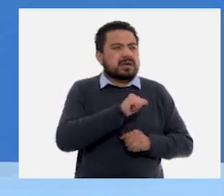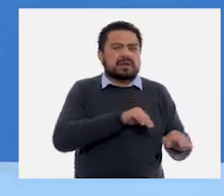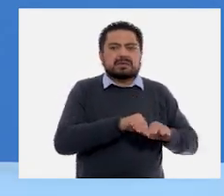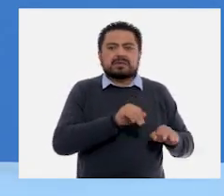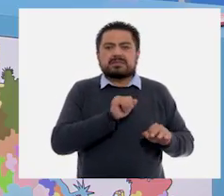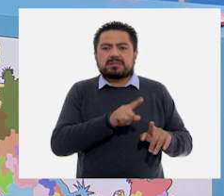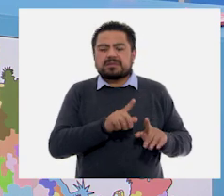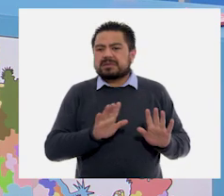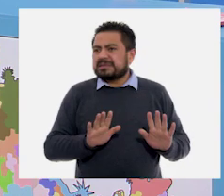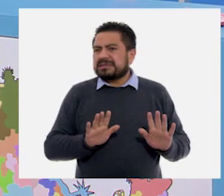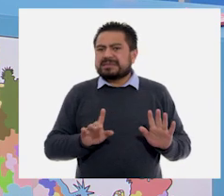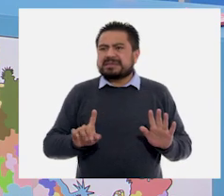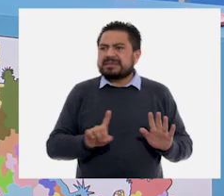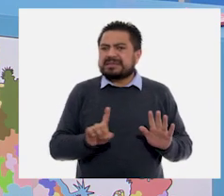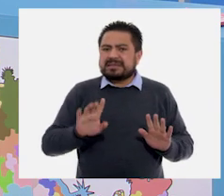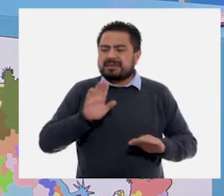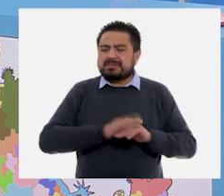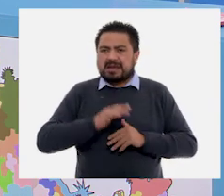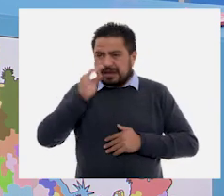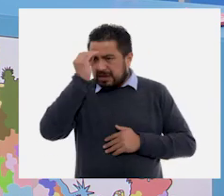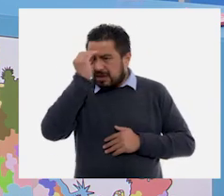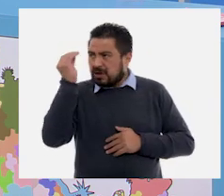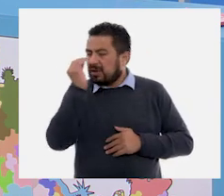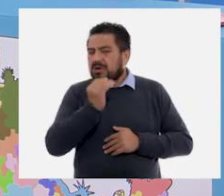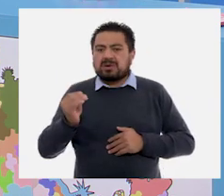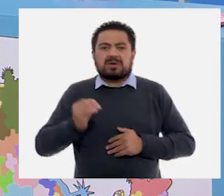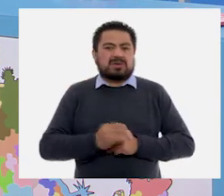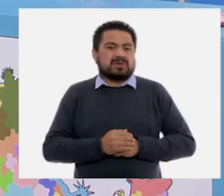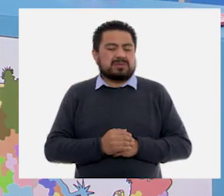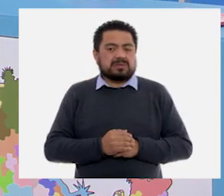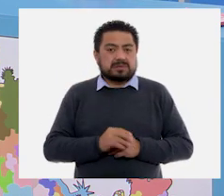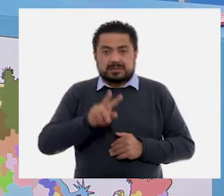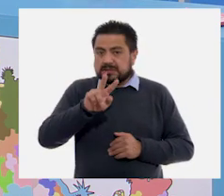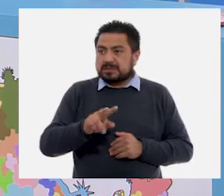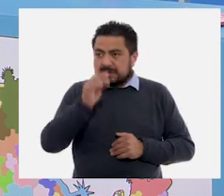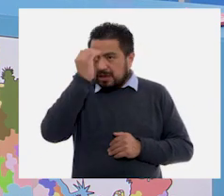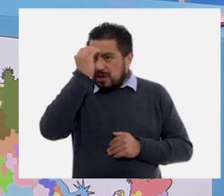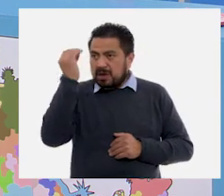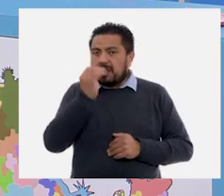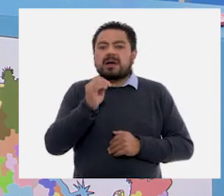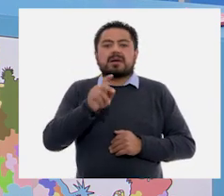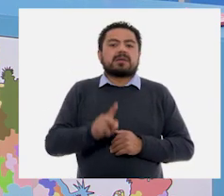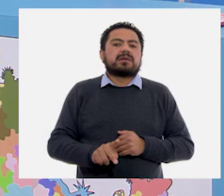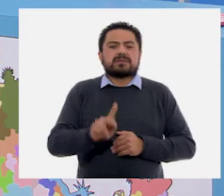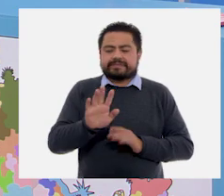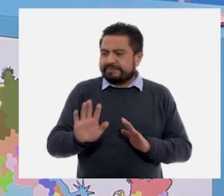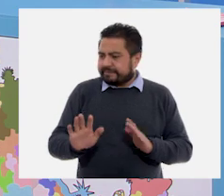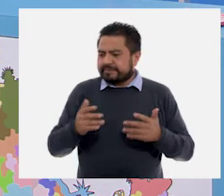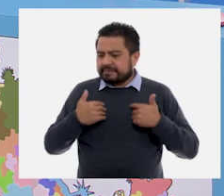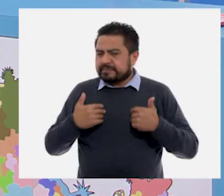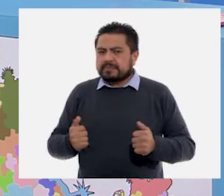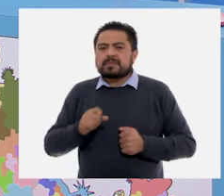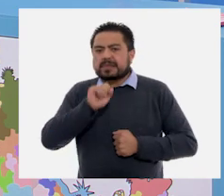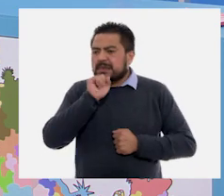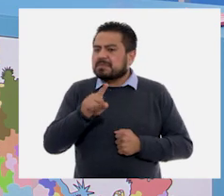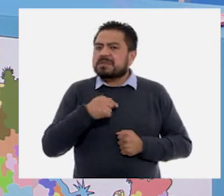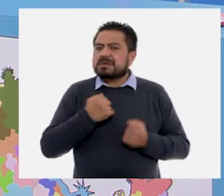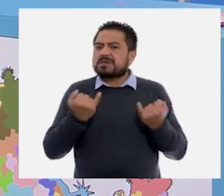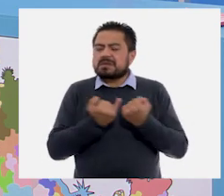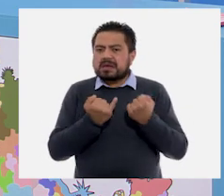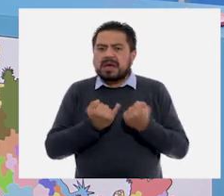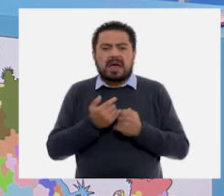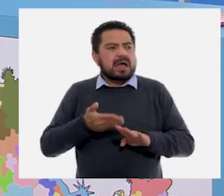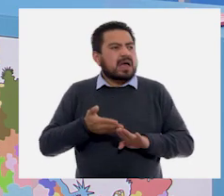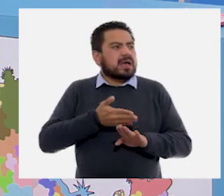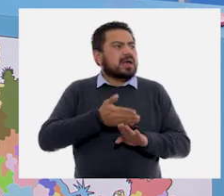¡Ay, no! Fue horrible, Sí, qué horrible. Pero mira, te entiendo, Ton. A mí también me ha pasado eso